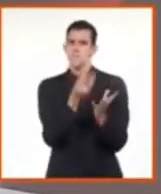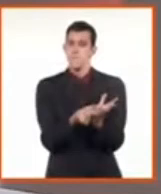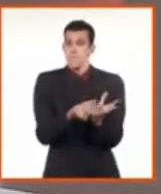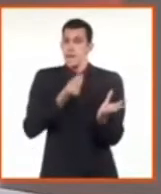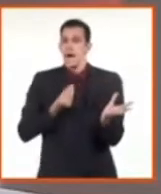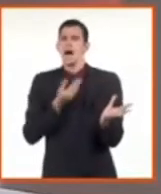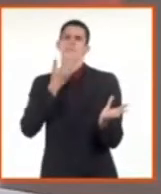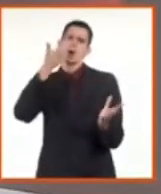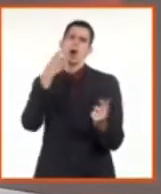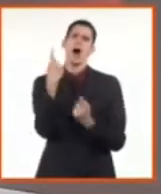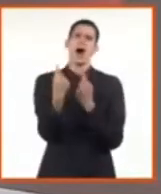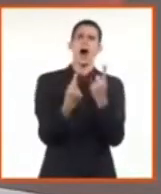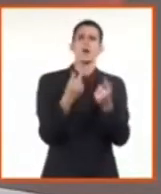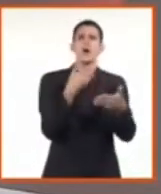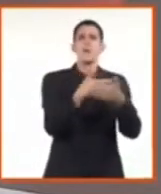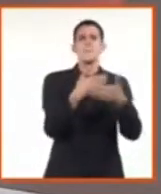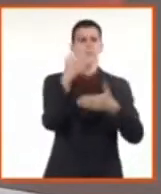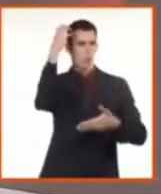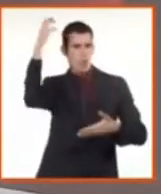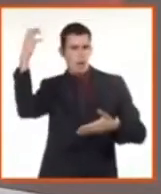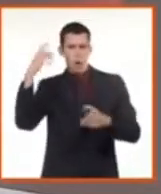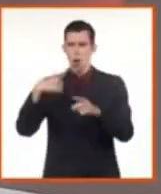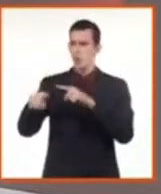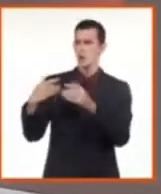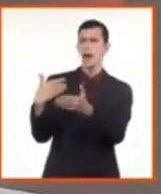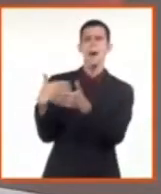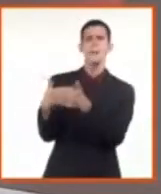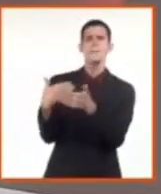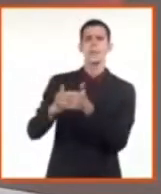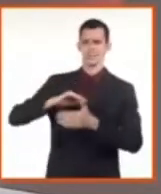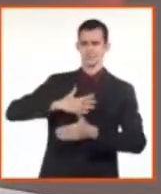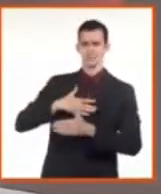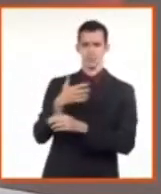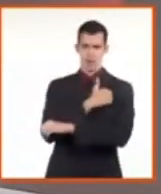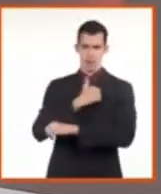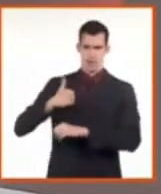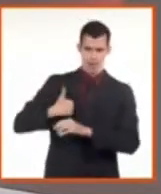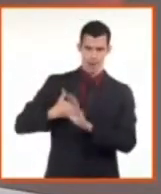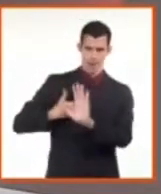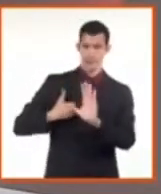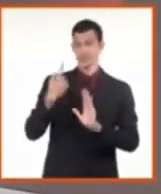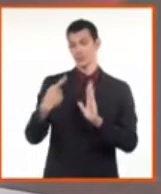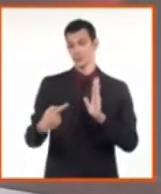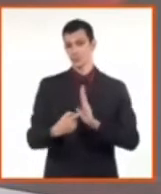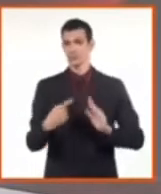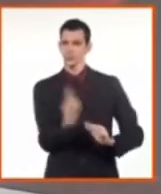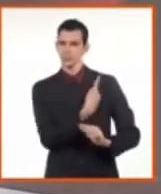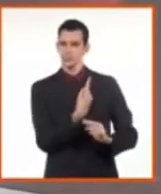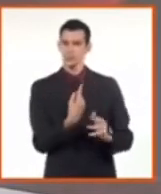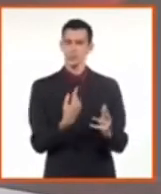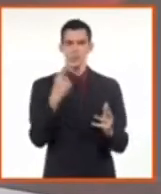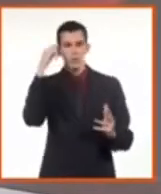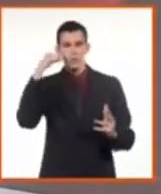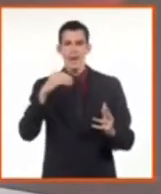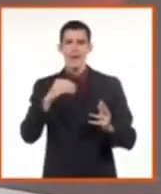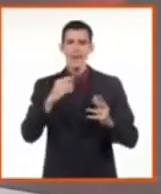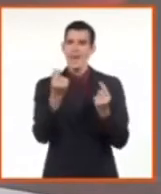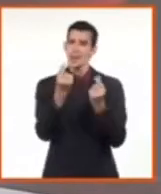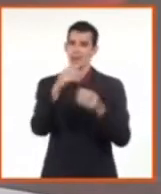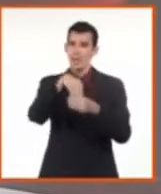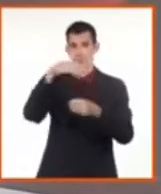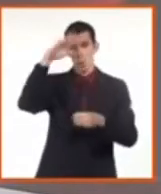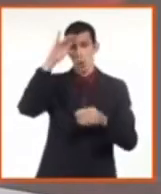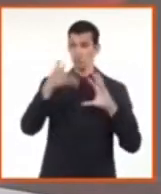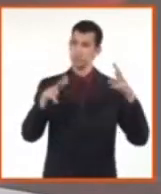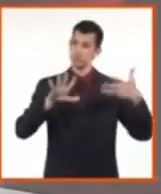de estas evaluaciones y en el escenario en el cual nos desarrollamos pues se han adoptado un grupo de decisiones